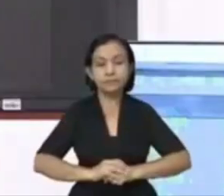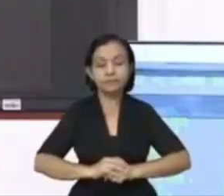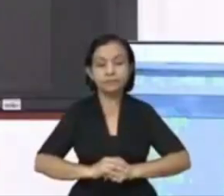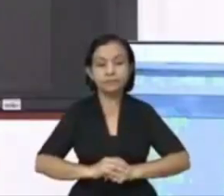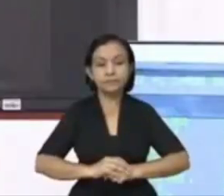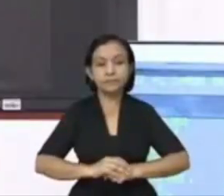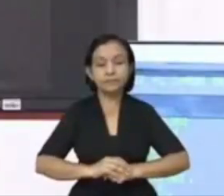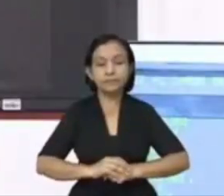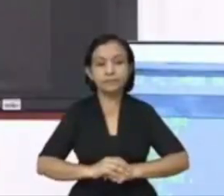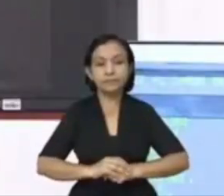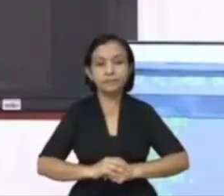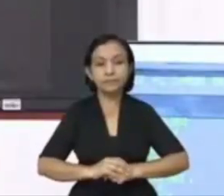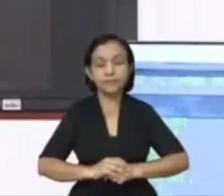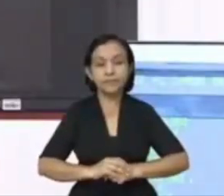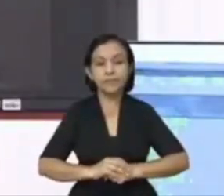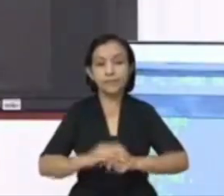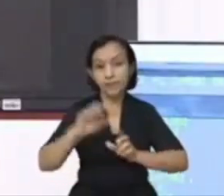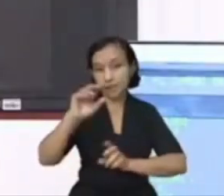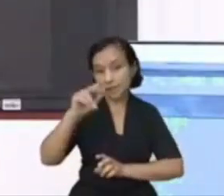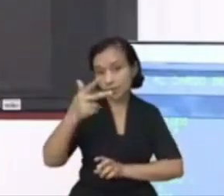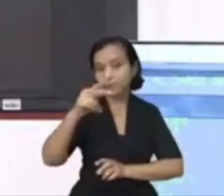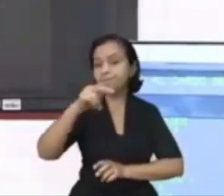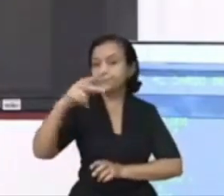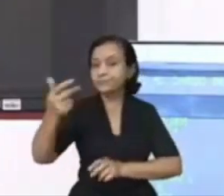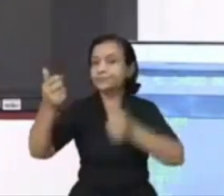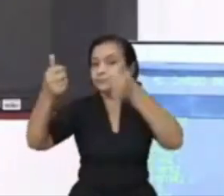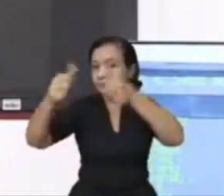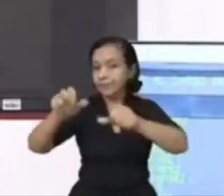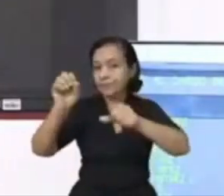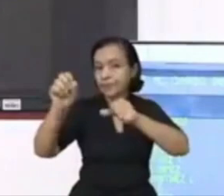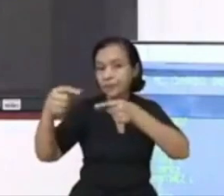88 votos a favor, 0 en contra, 0 abstenciones, 0 presentes.